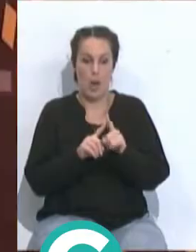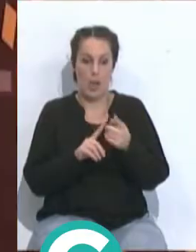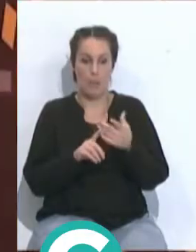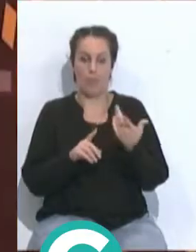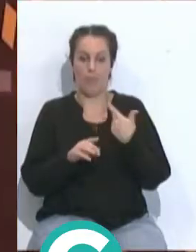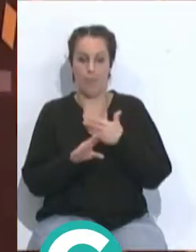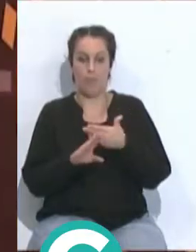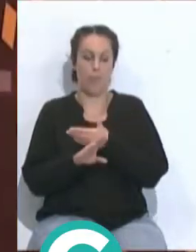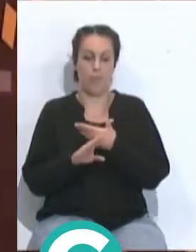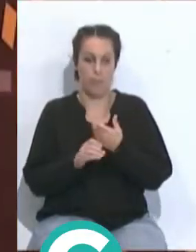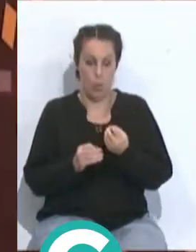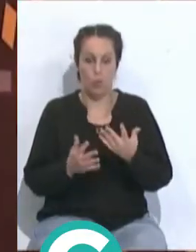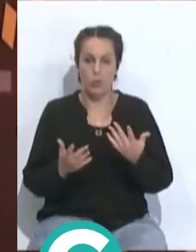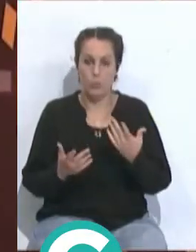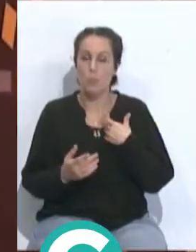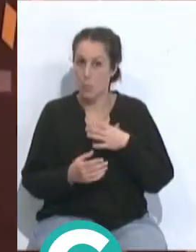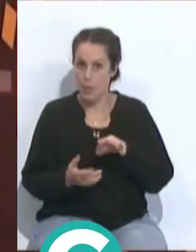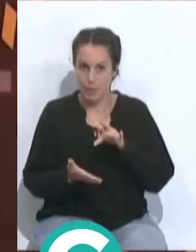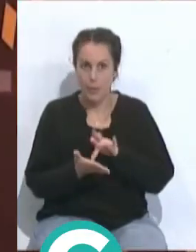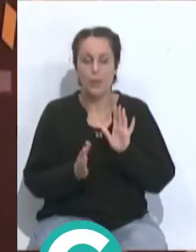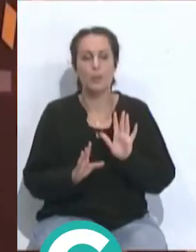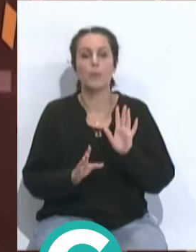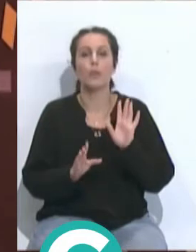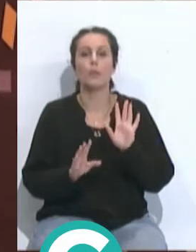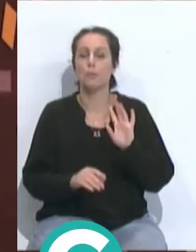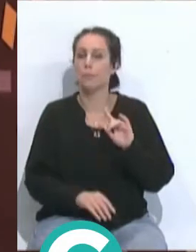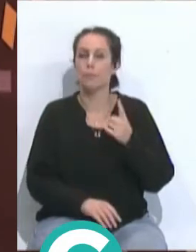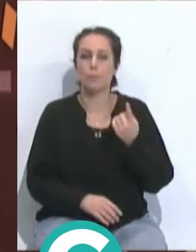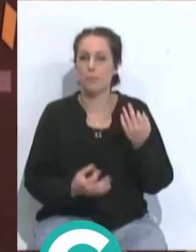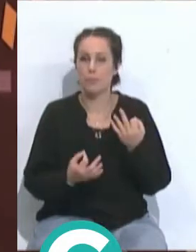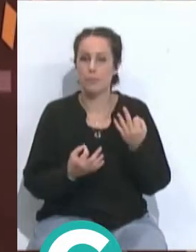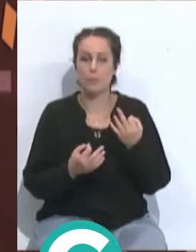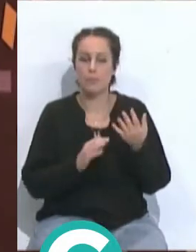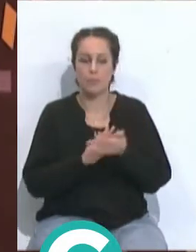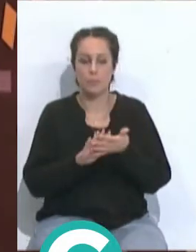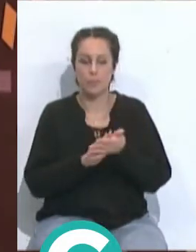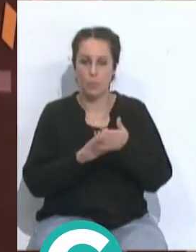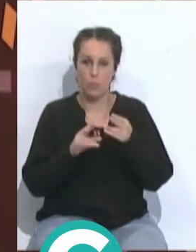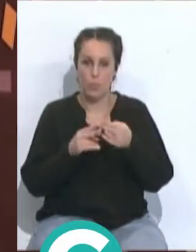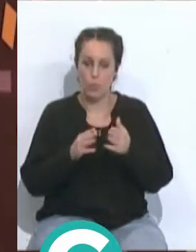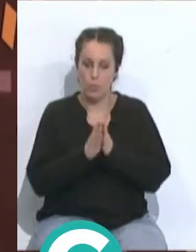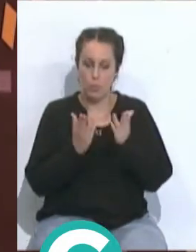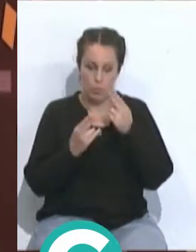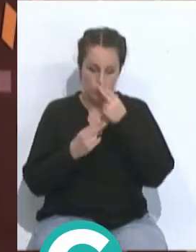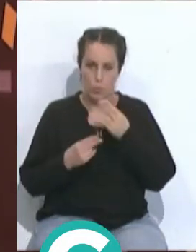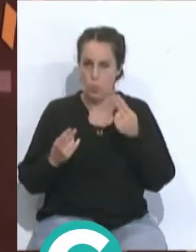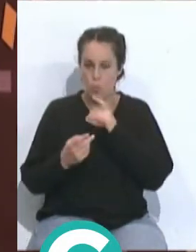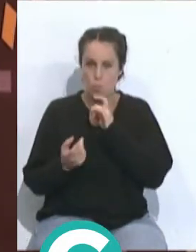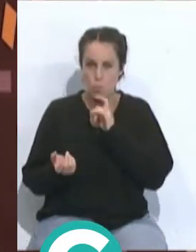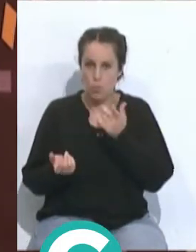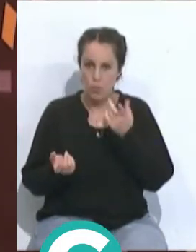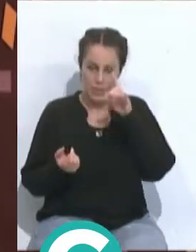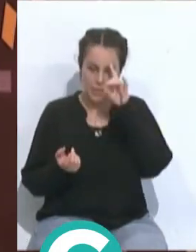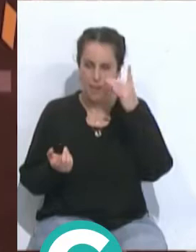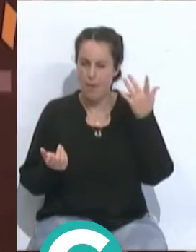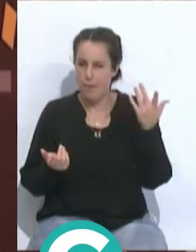que también podría ser. Pero bueno, Cristina, lo primero a la hora de hablar de la publicación de este libro es cómo surge la idea y cómo